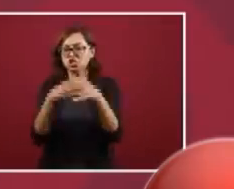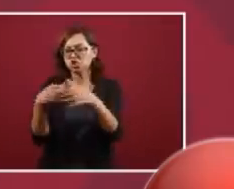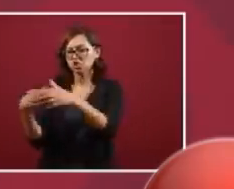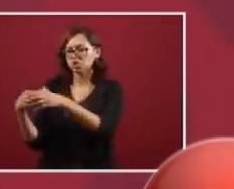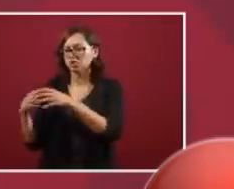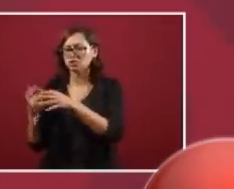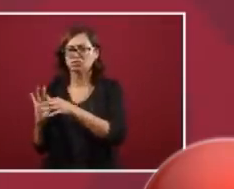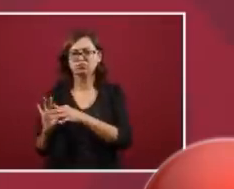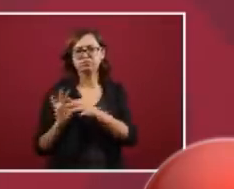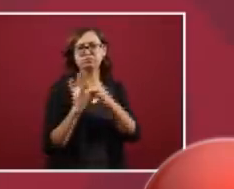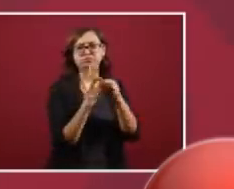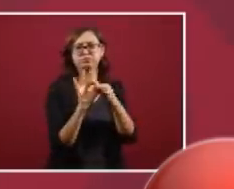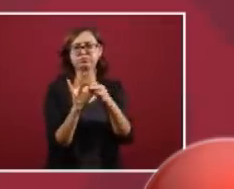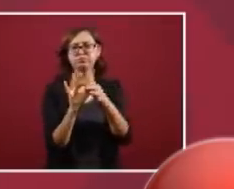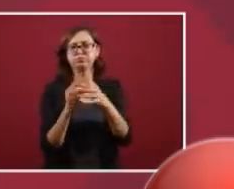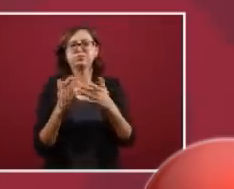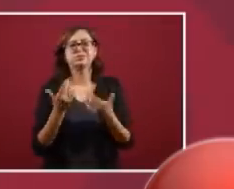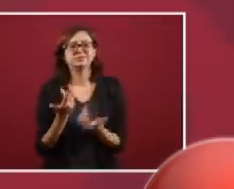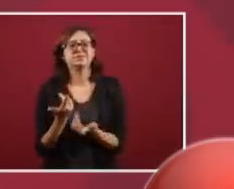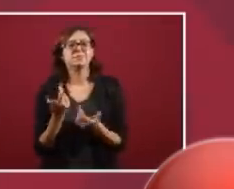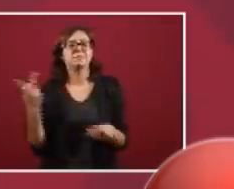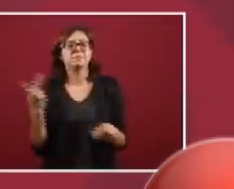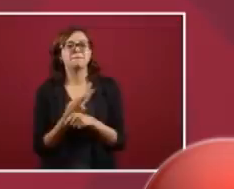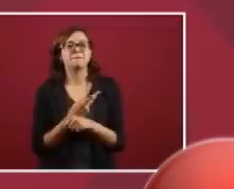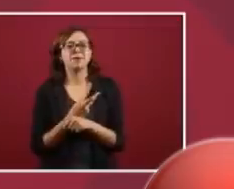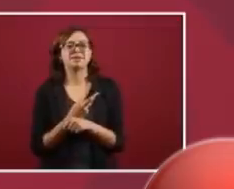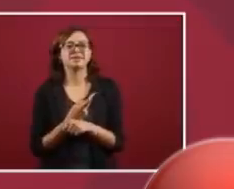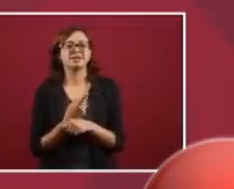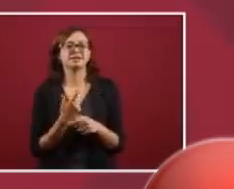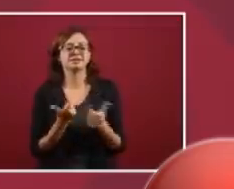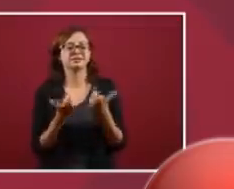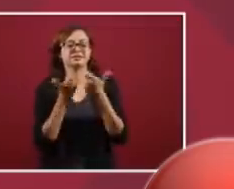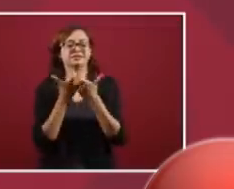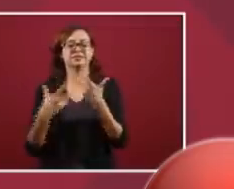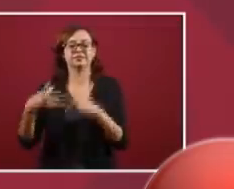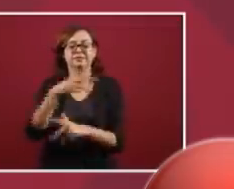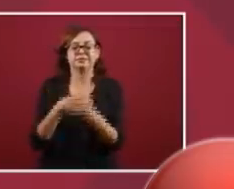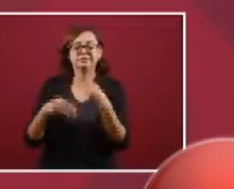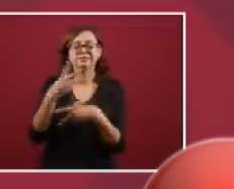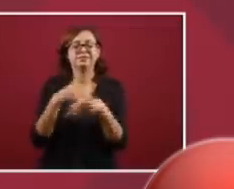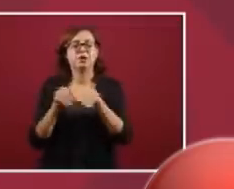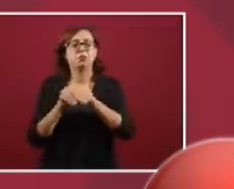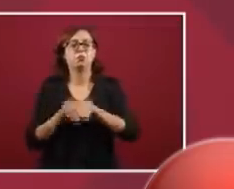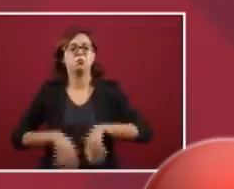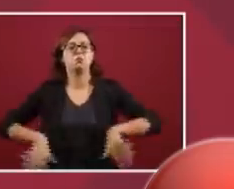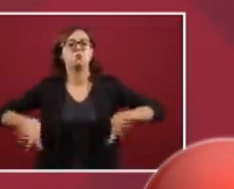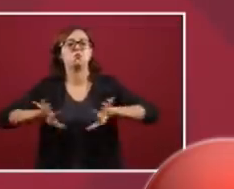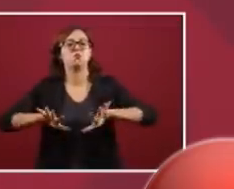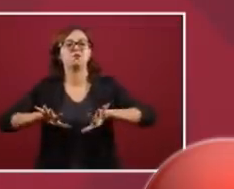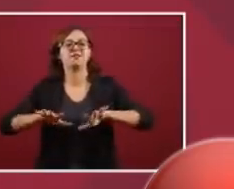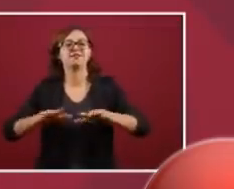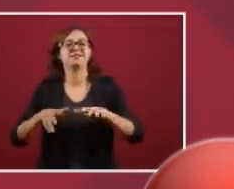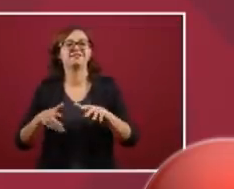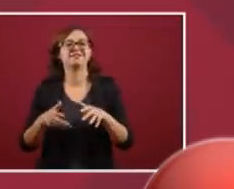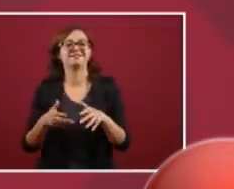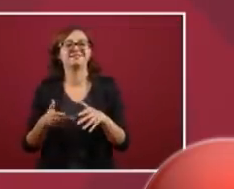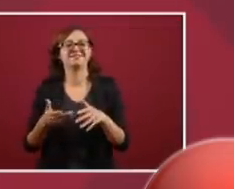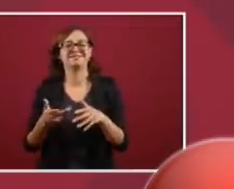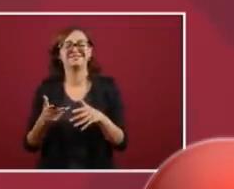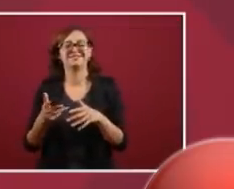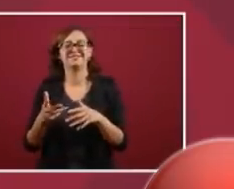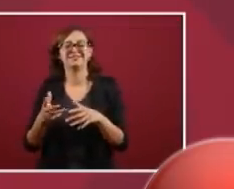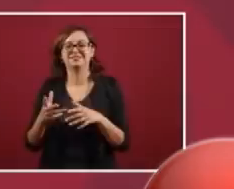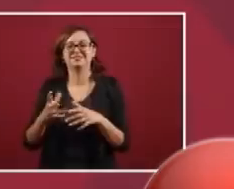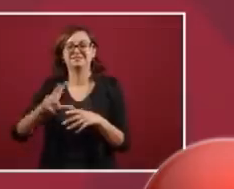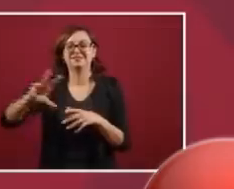entonces se distribuía la utilidad en la empresa